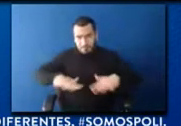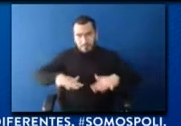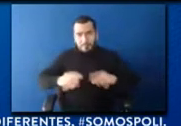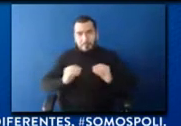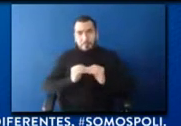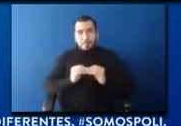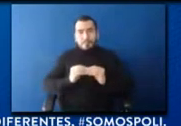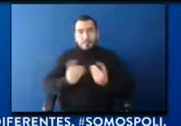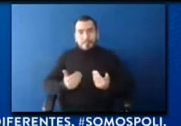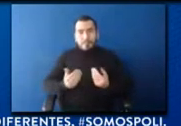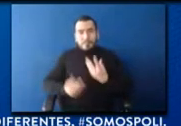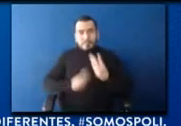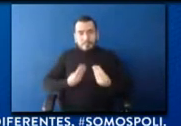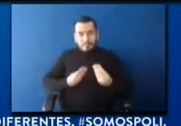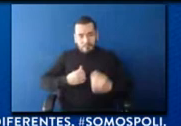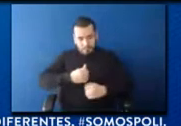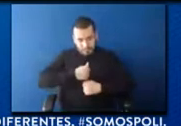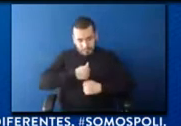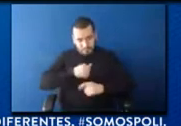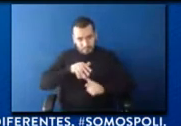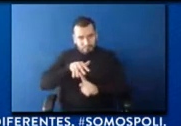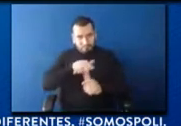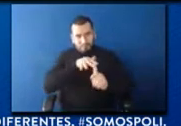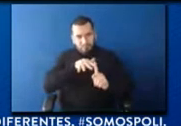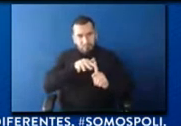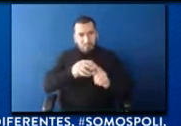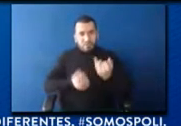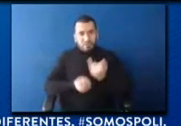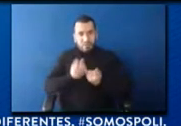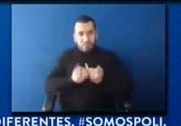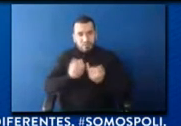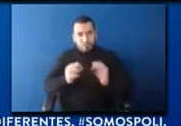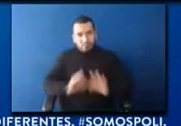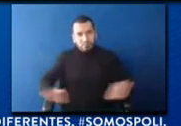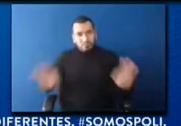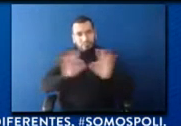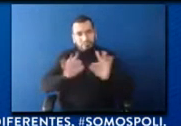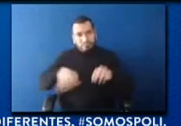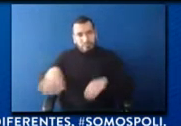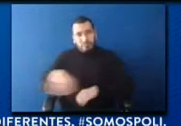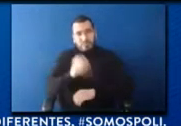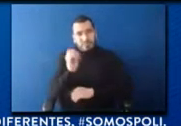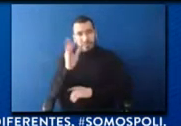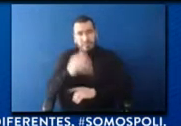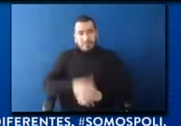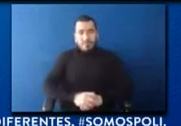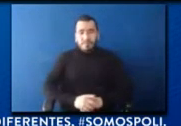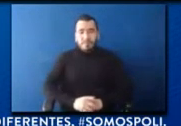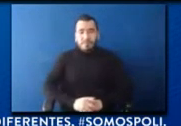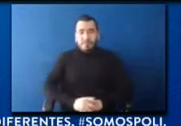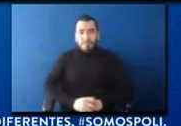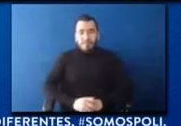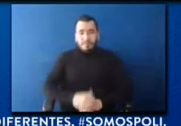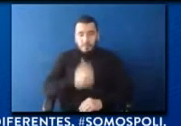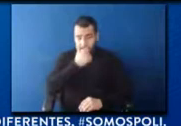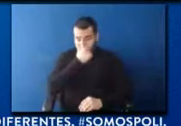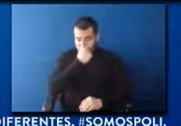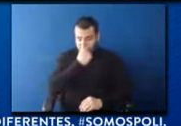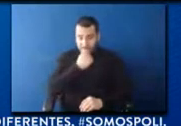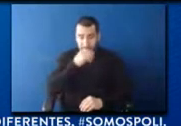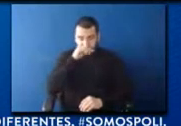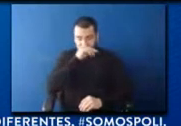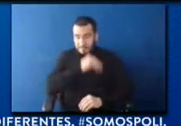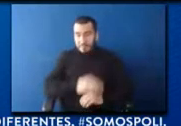esa sincronía con lo que está pasando en una industria tan importante como la industria financiera. Lo que todos vemos y todos creemos